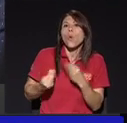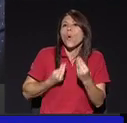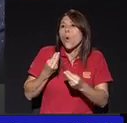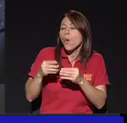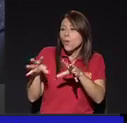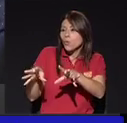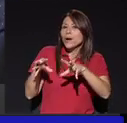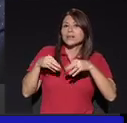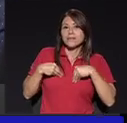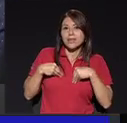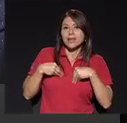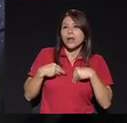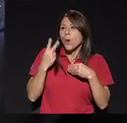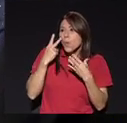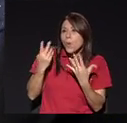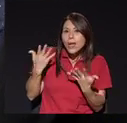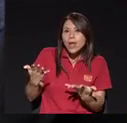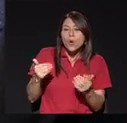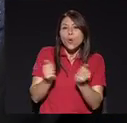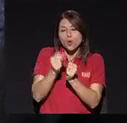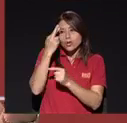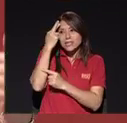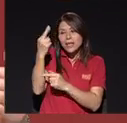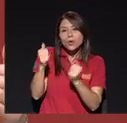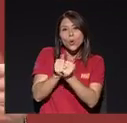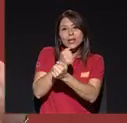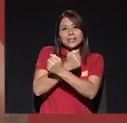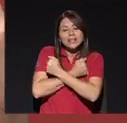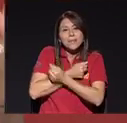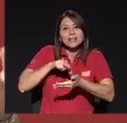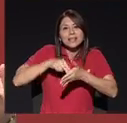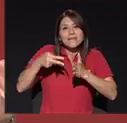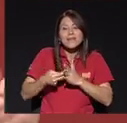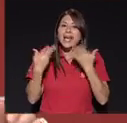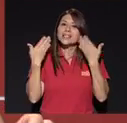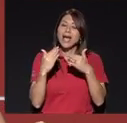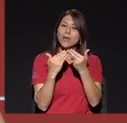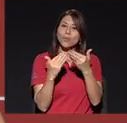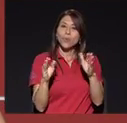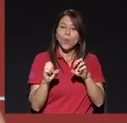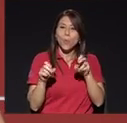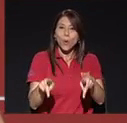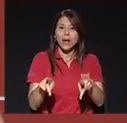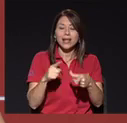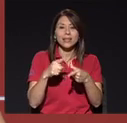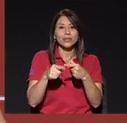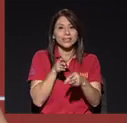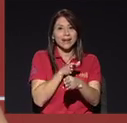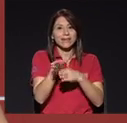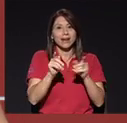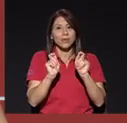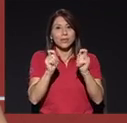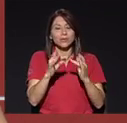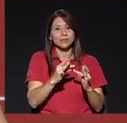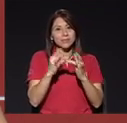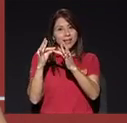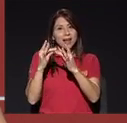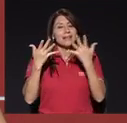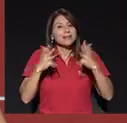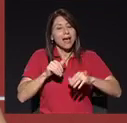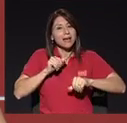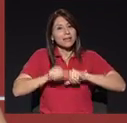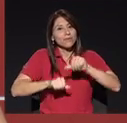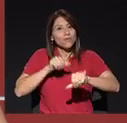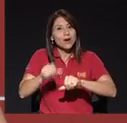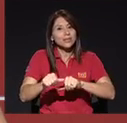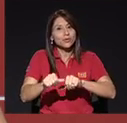la medida en que lo reciba con una visión de respeto, de estima, ya ahí abre una puerta. Entonces, la carrera de educación especial está haciendo un esfuerzo